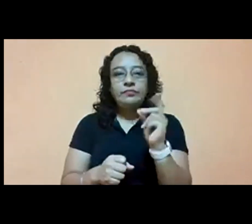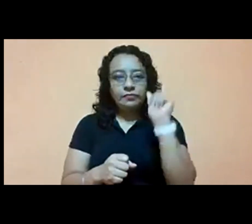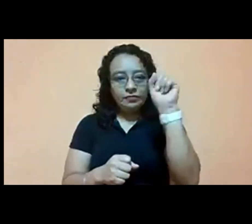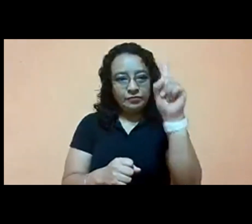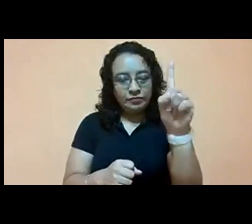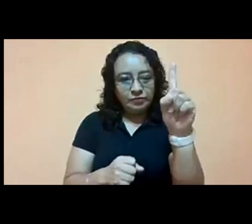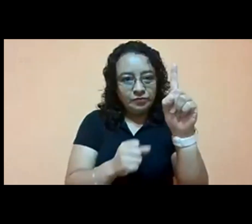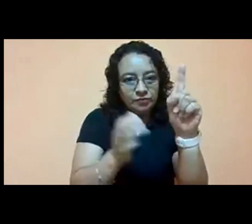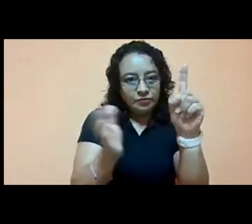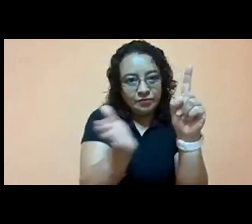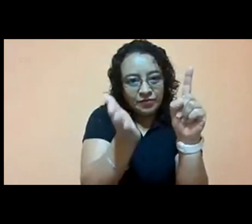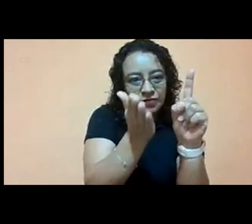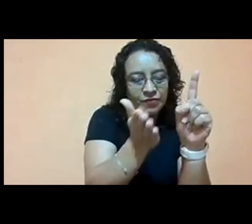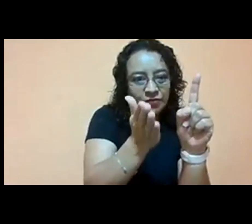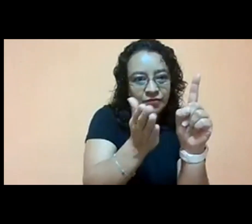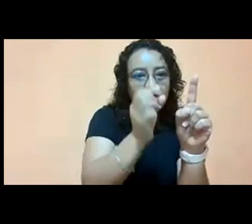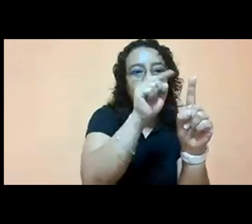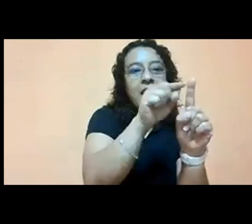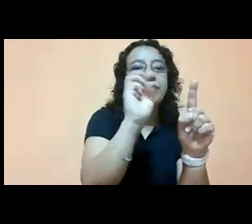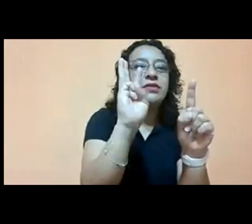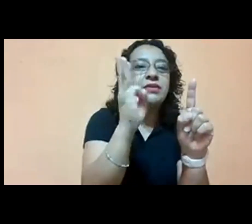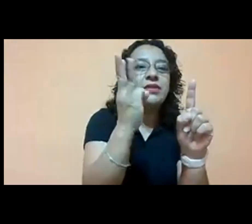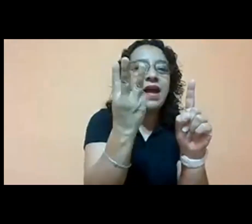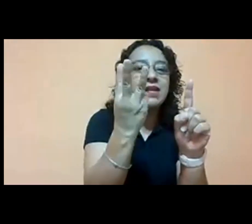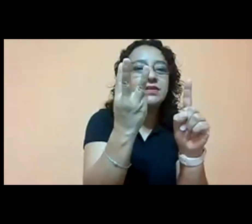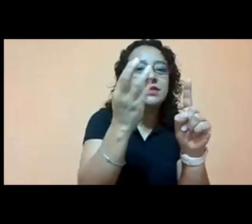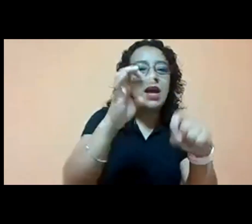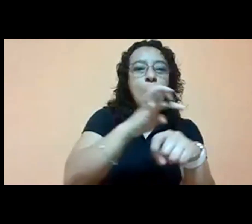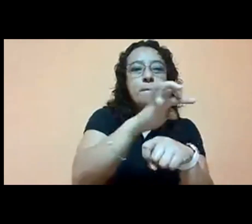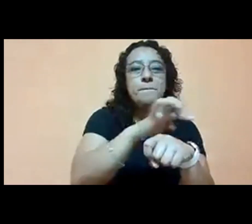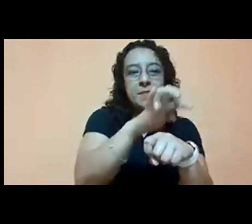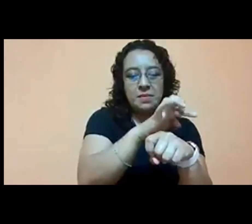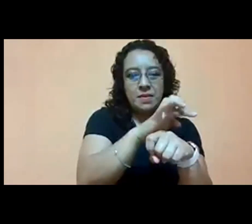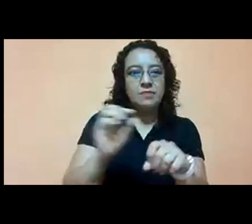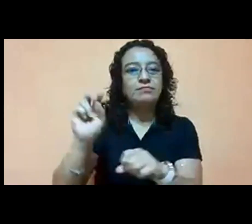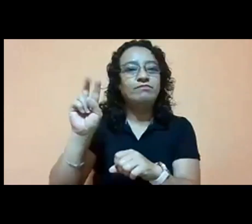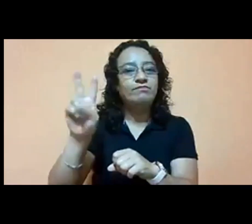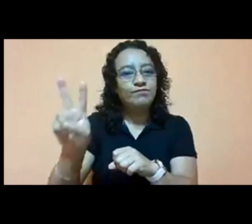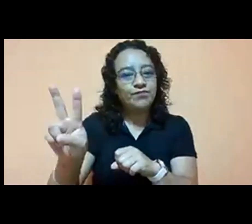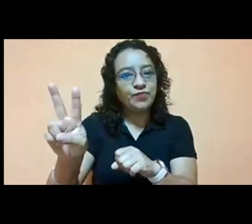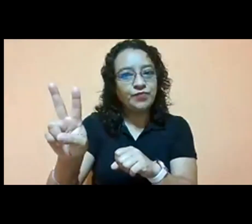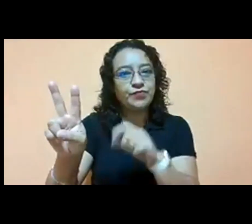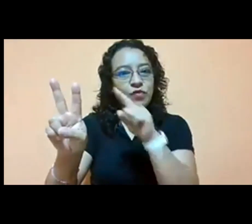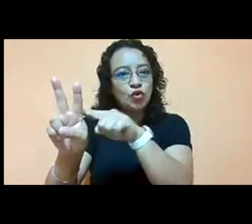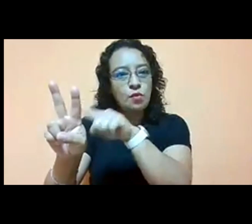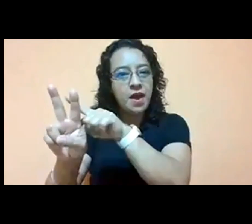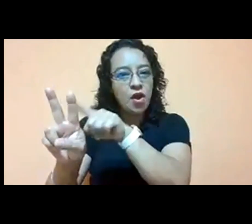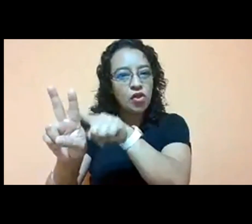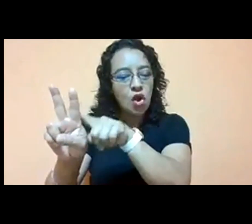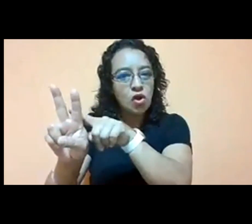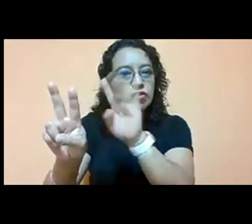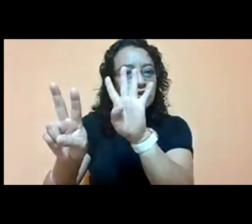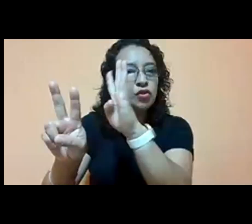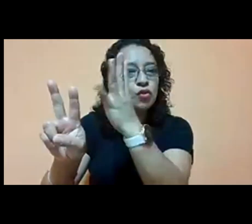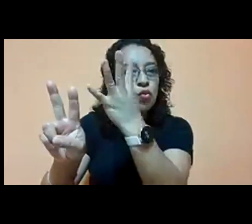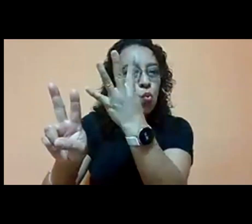ingresar a esa sala, por favor, a la sala número 2. Entonces voy a crear en este momento